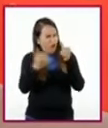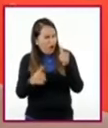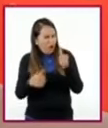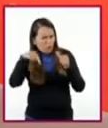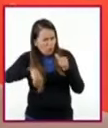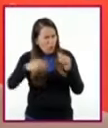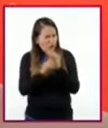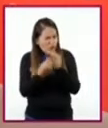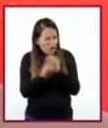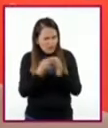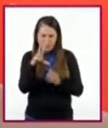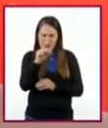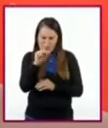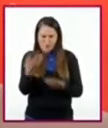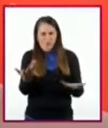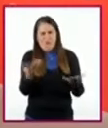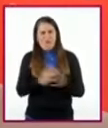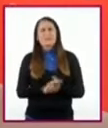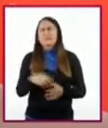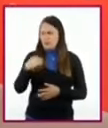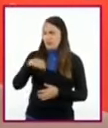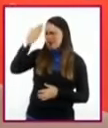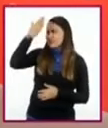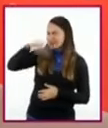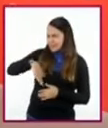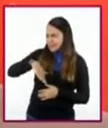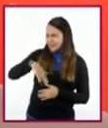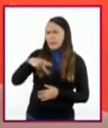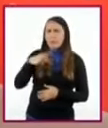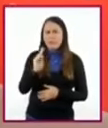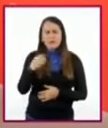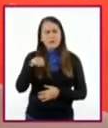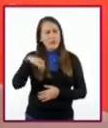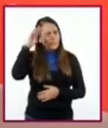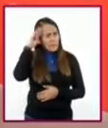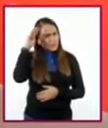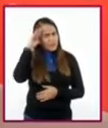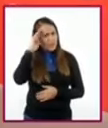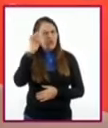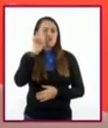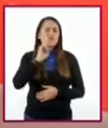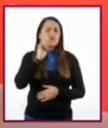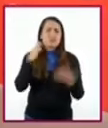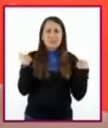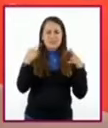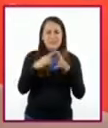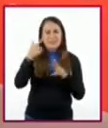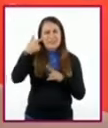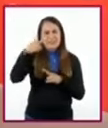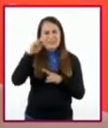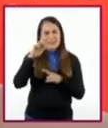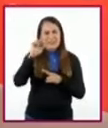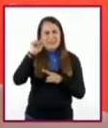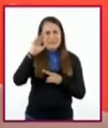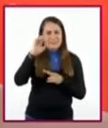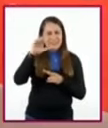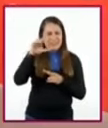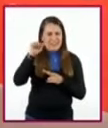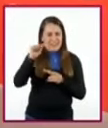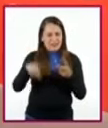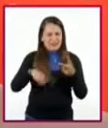Sí, lo sé, profesor. Pero es que me quedé pensando en lo que la profesora Graciela y Brenda trabajaron con